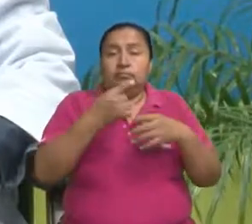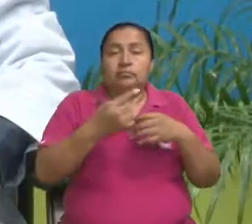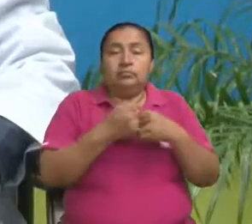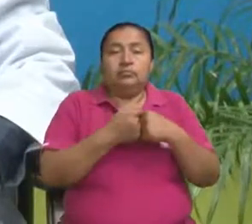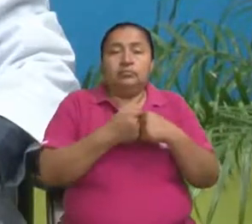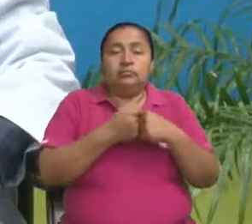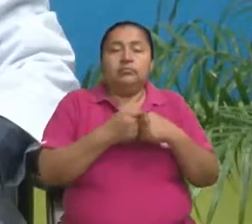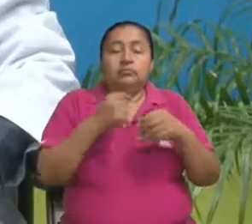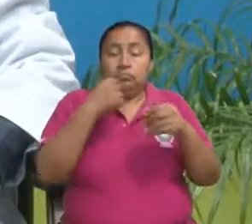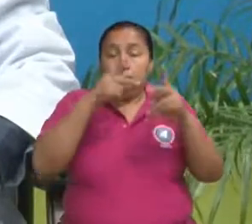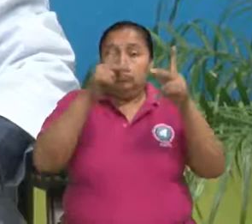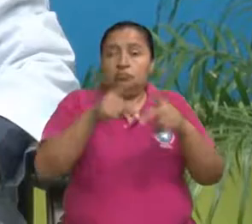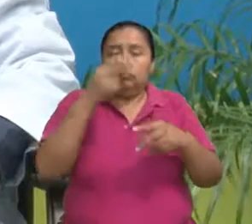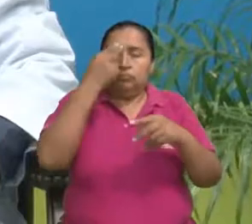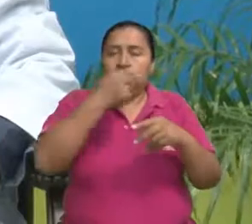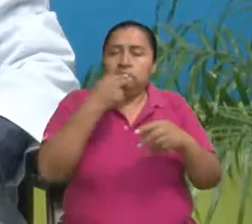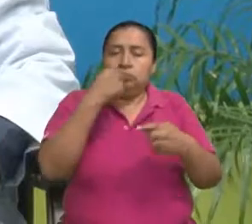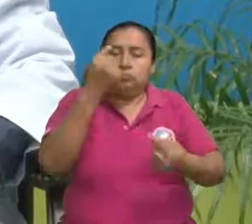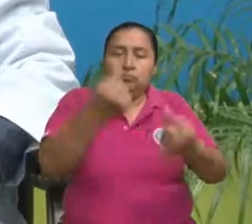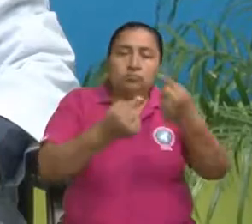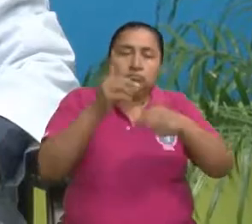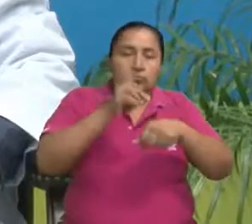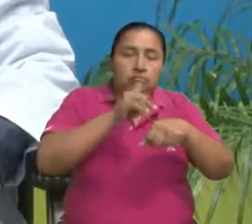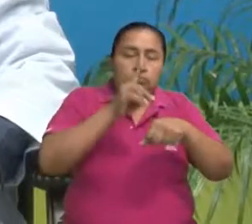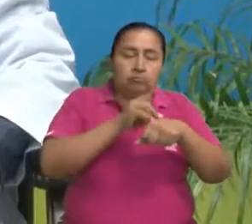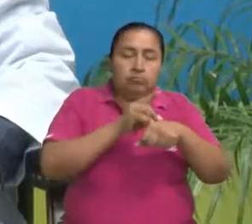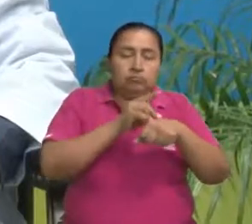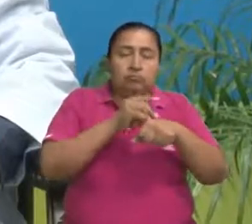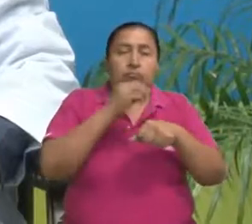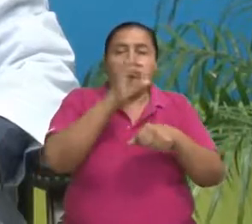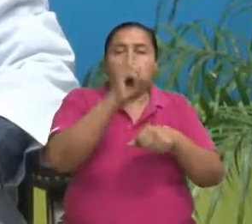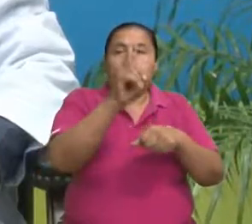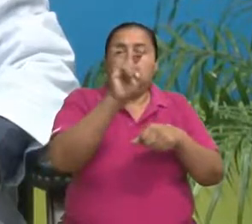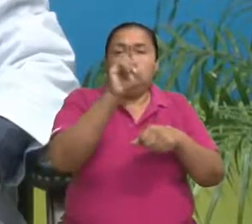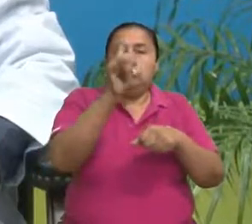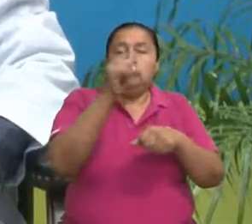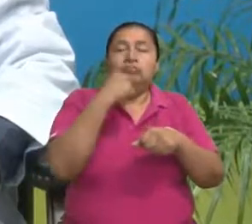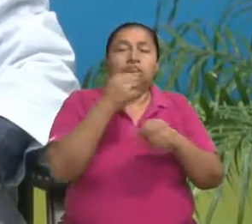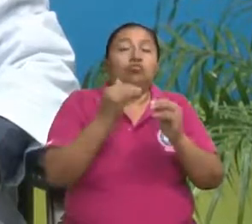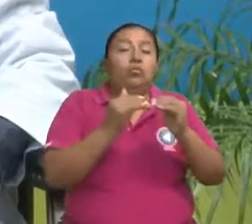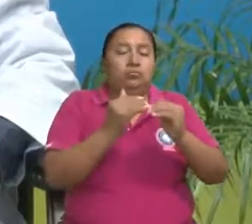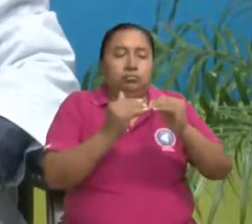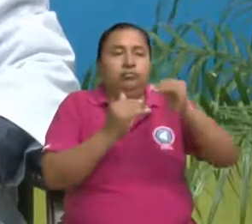la consulta de por otitis es bien alta.